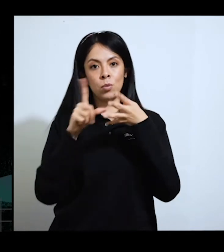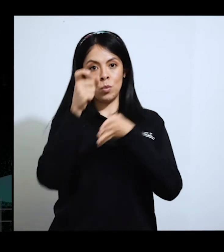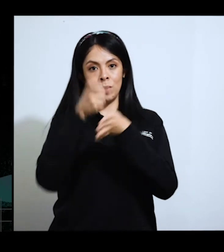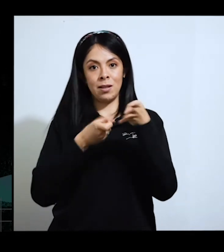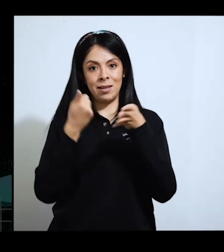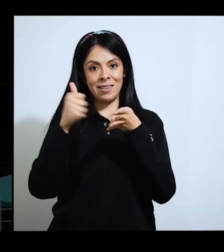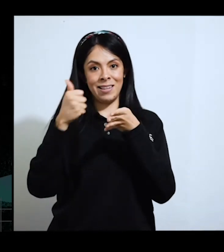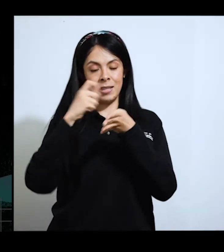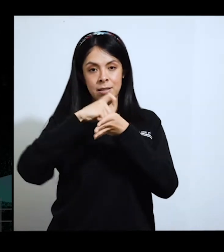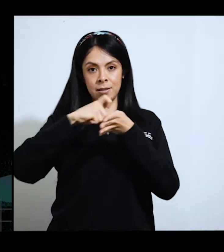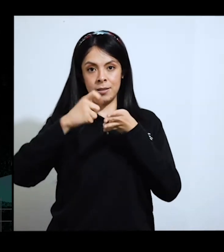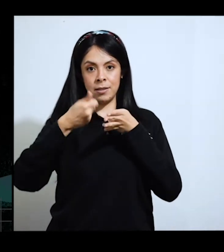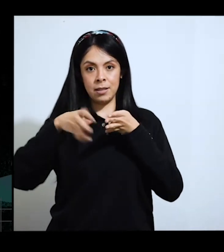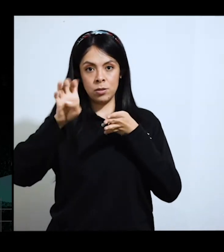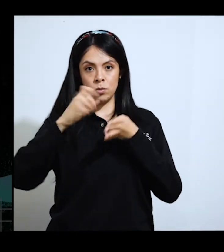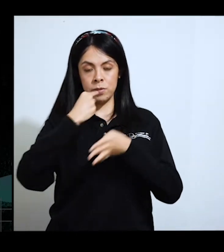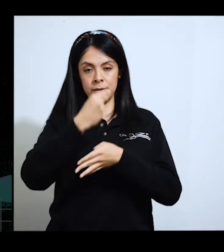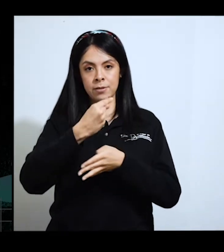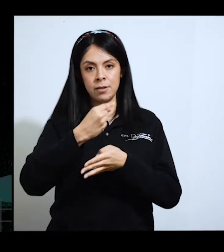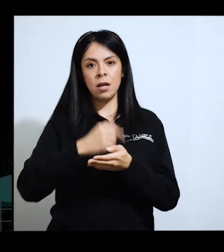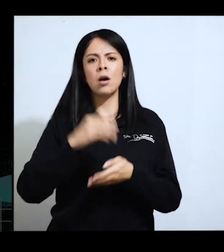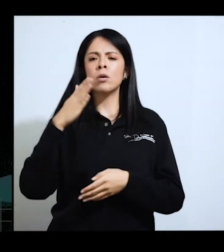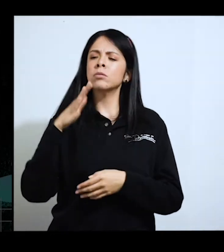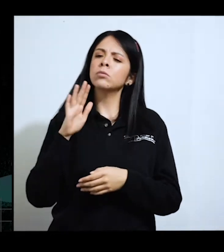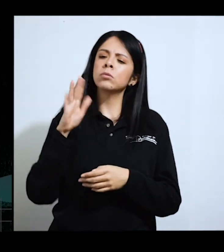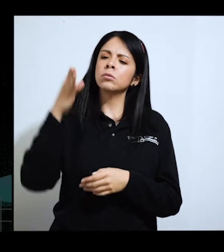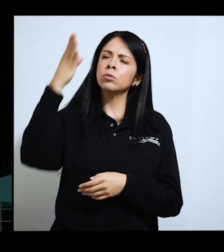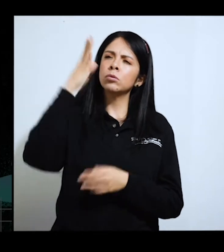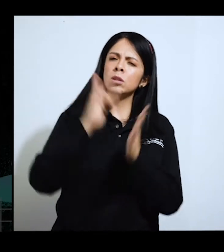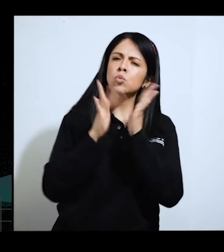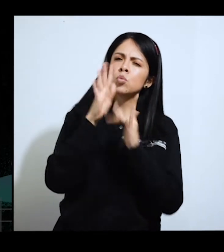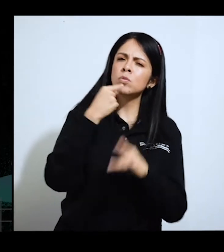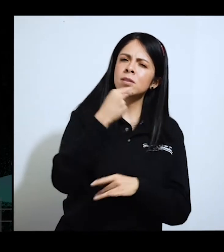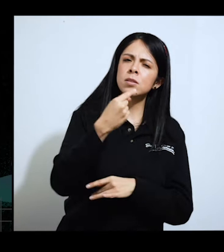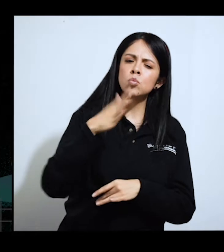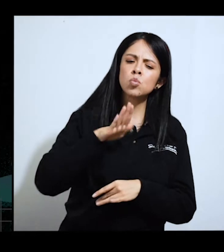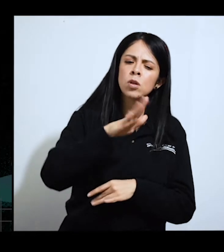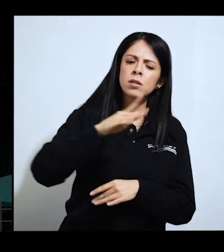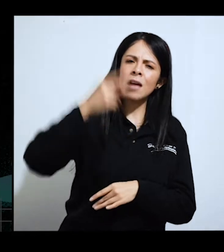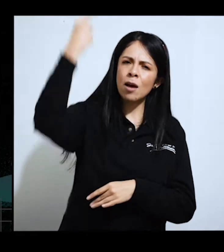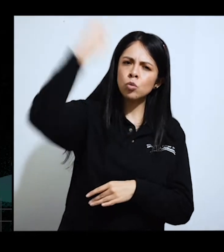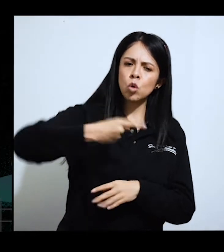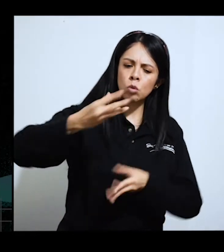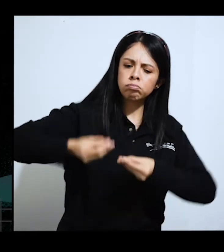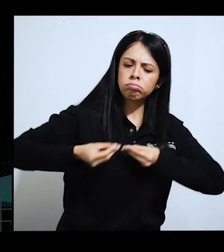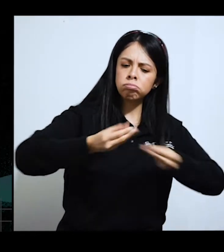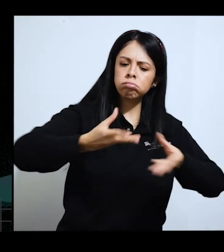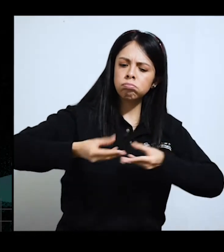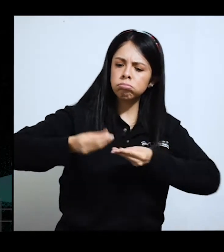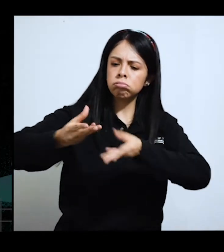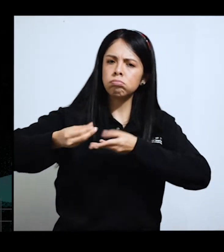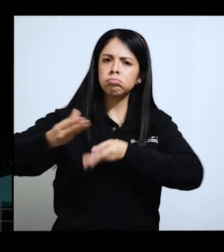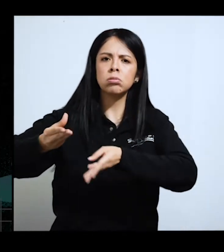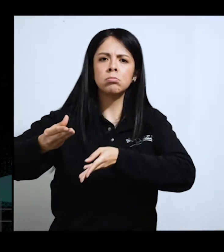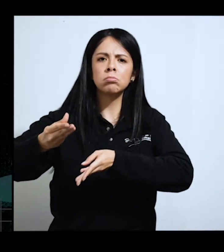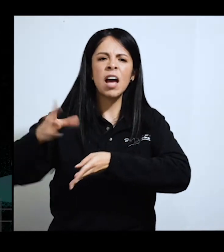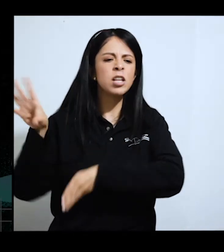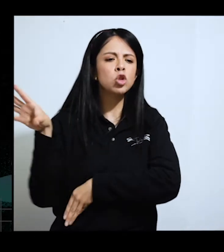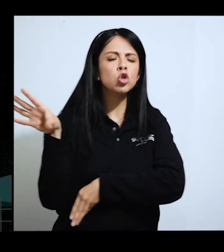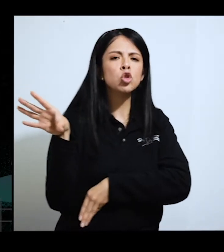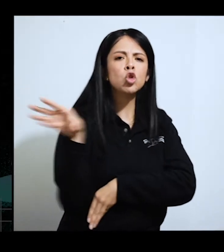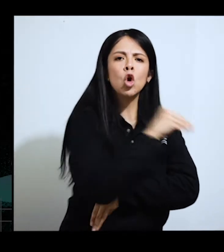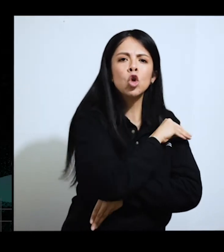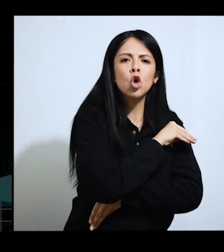de ustedes. Y en Lucas 10:19 el Señor nos dice, les he dado